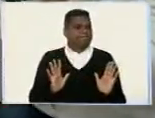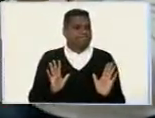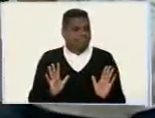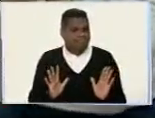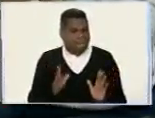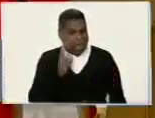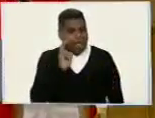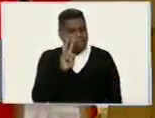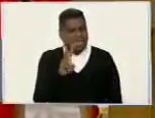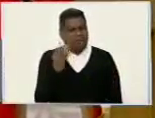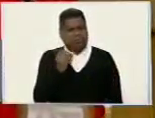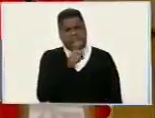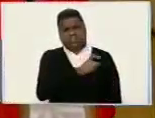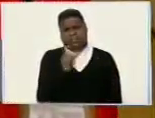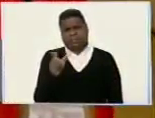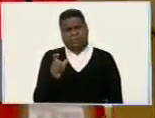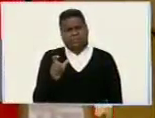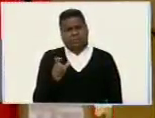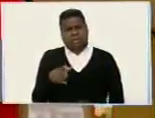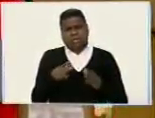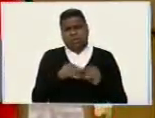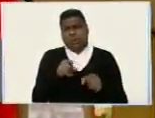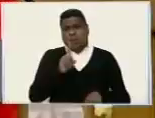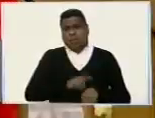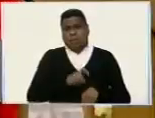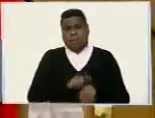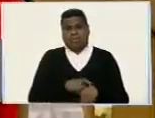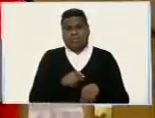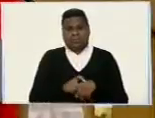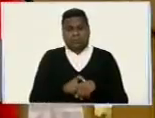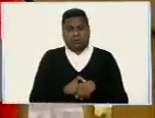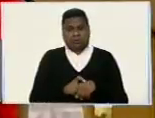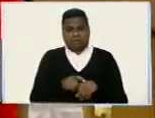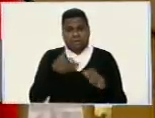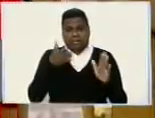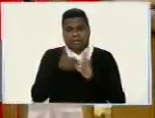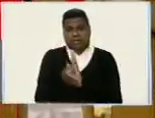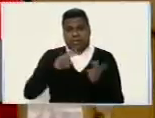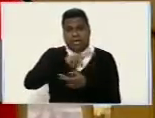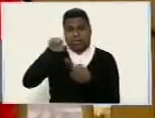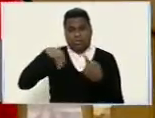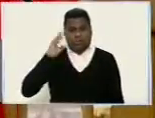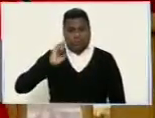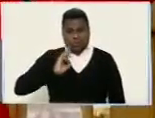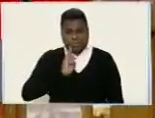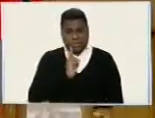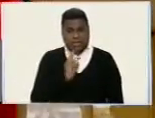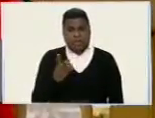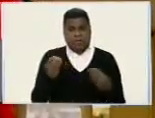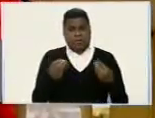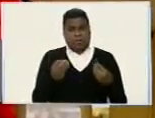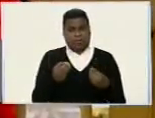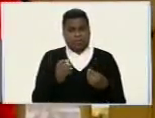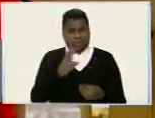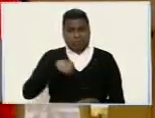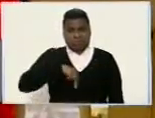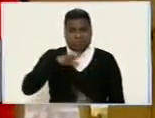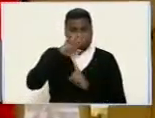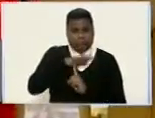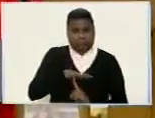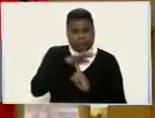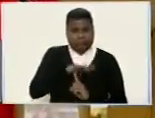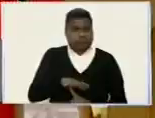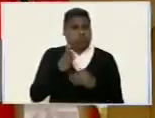Fíjense, muchas han sido las encrucijadas a las que ha sido sometida la Revolución Bolivariana, muchas, y vamos a seguir siendo sometidos